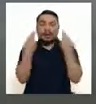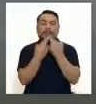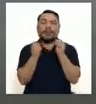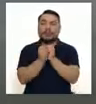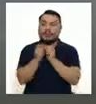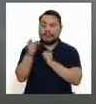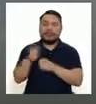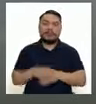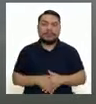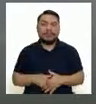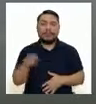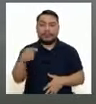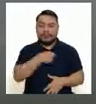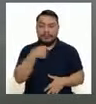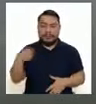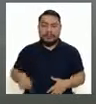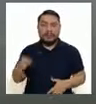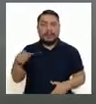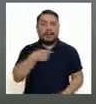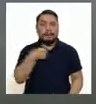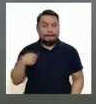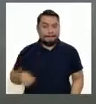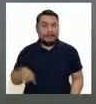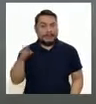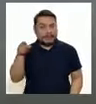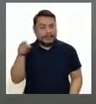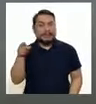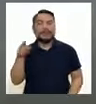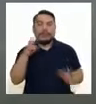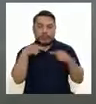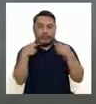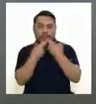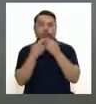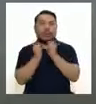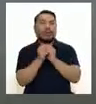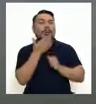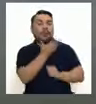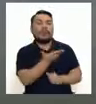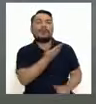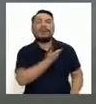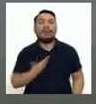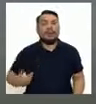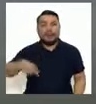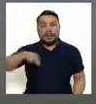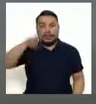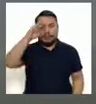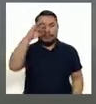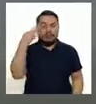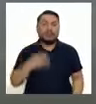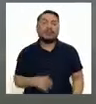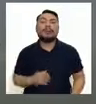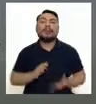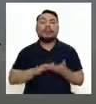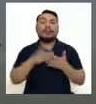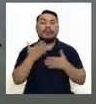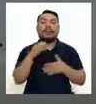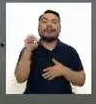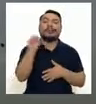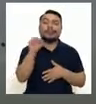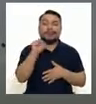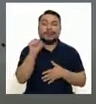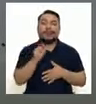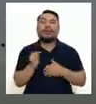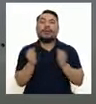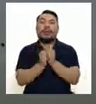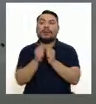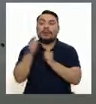reunión Xi Jinping, no solamente con la presidenta Dina Boluarte, sino que el sábado lo hará con